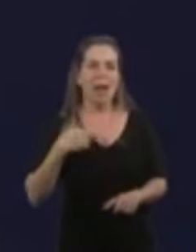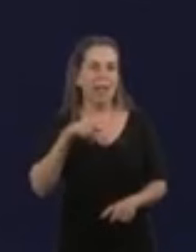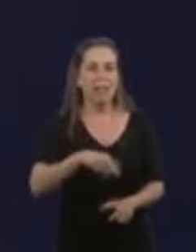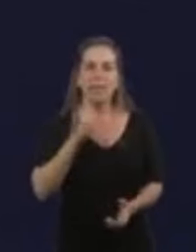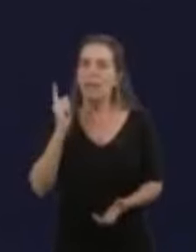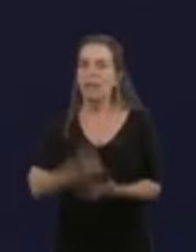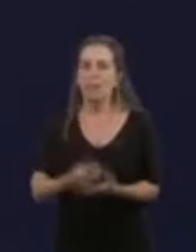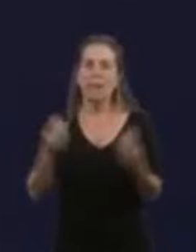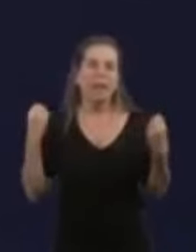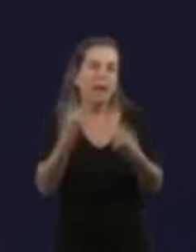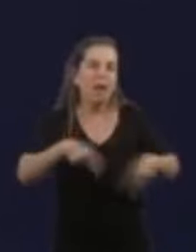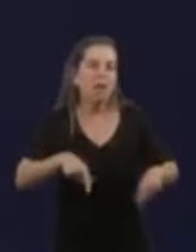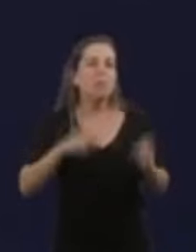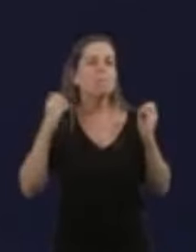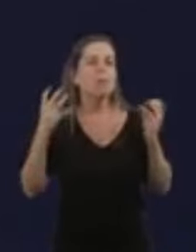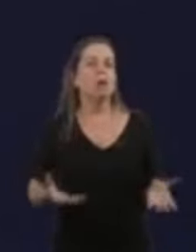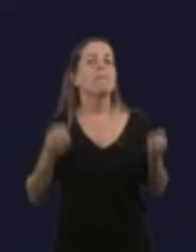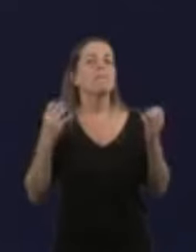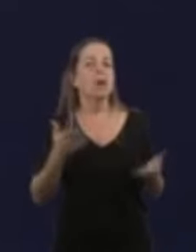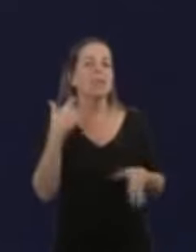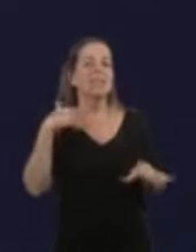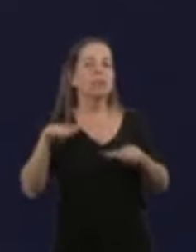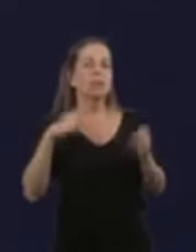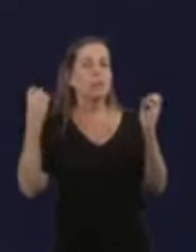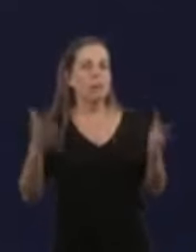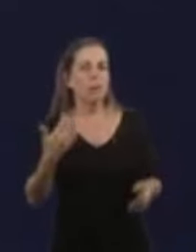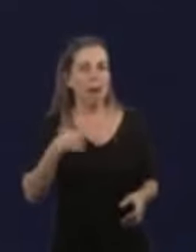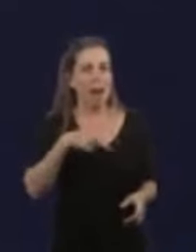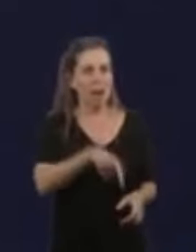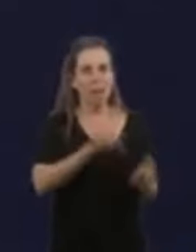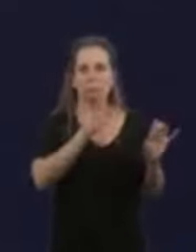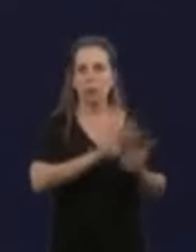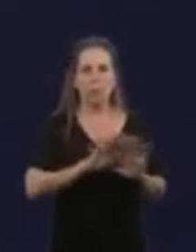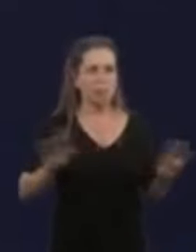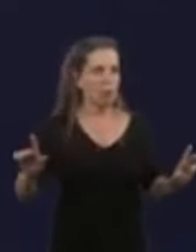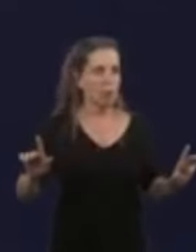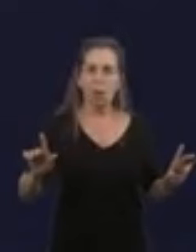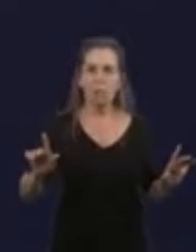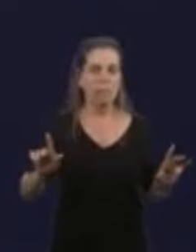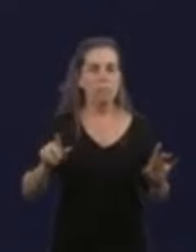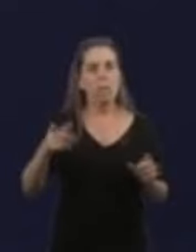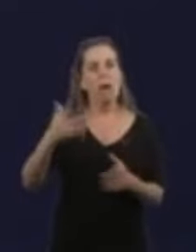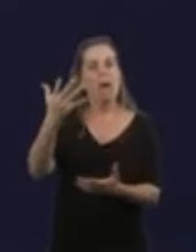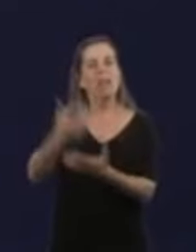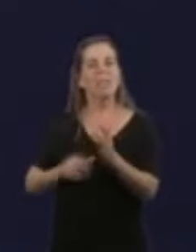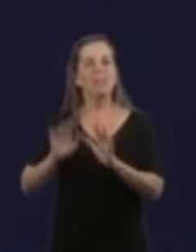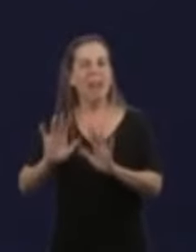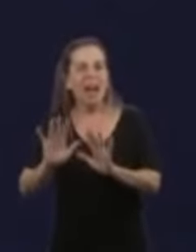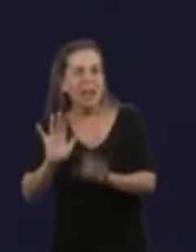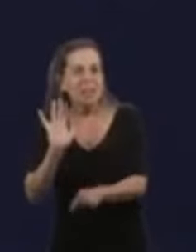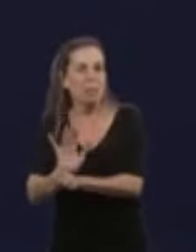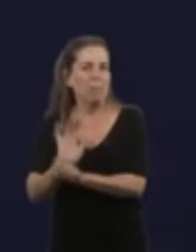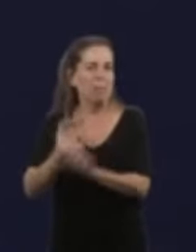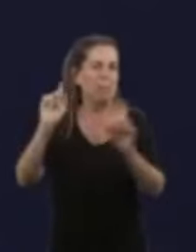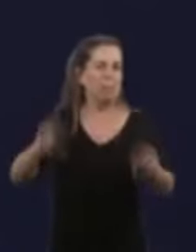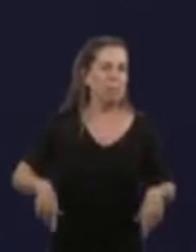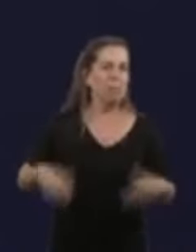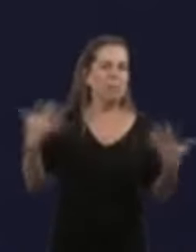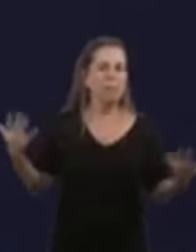es lo mejor para los argentinos para la Argentina y bajo ningún motivo se va a con los ojos cerrados un